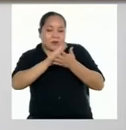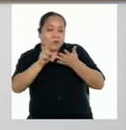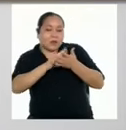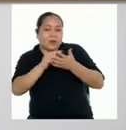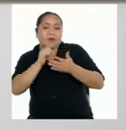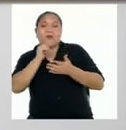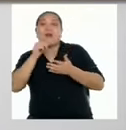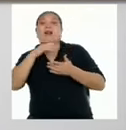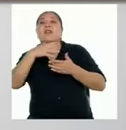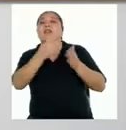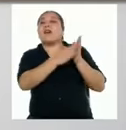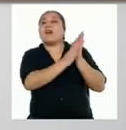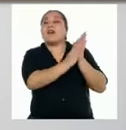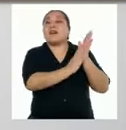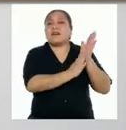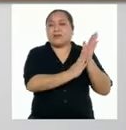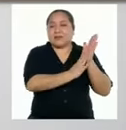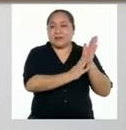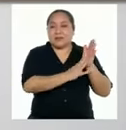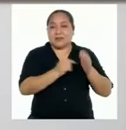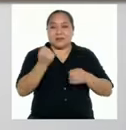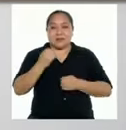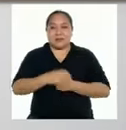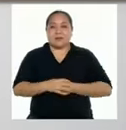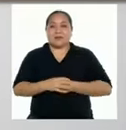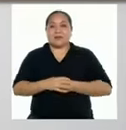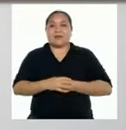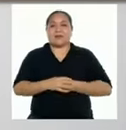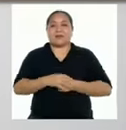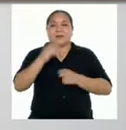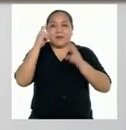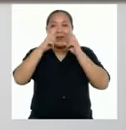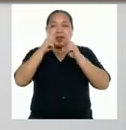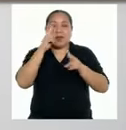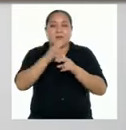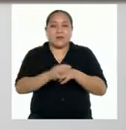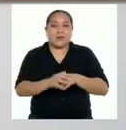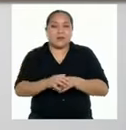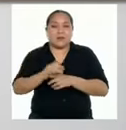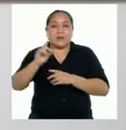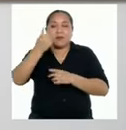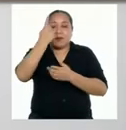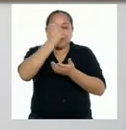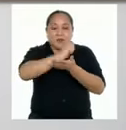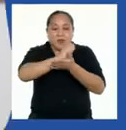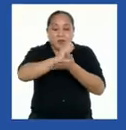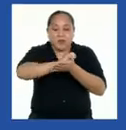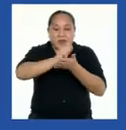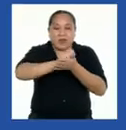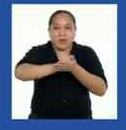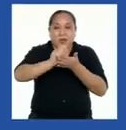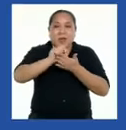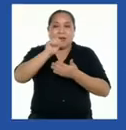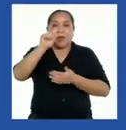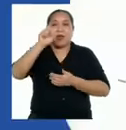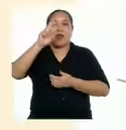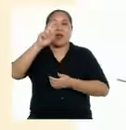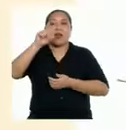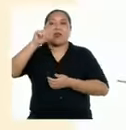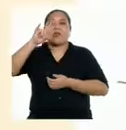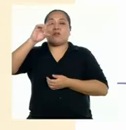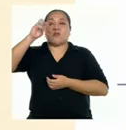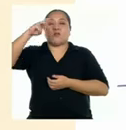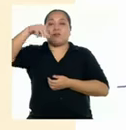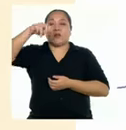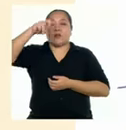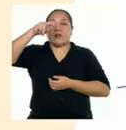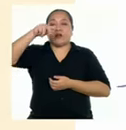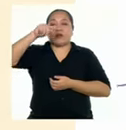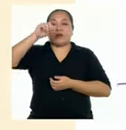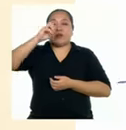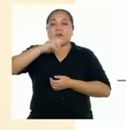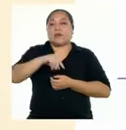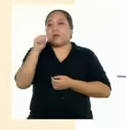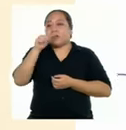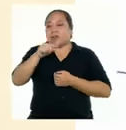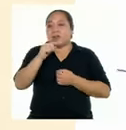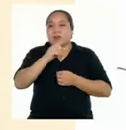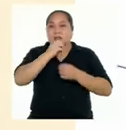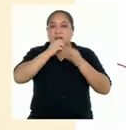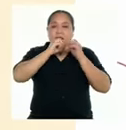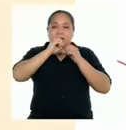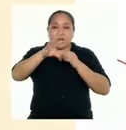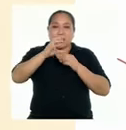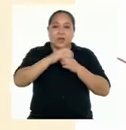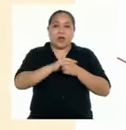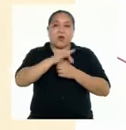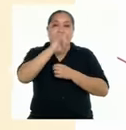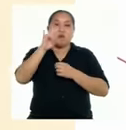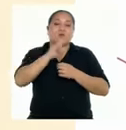del texto. Pasemos a la textualización de tu primer argumento. Aquí hablaré de la contribución del